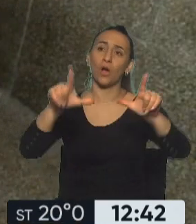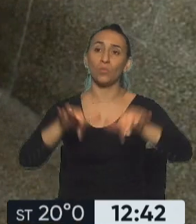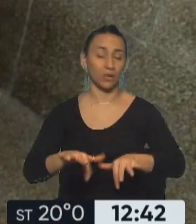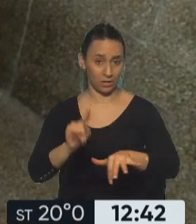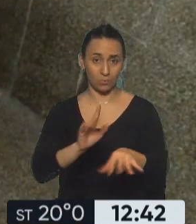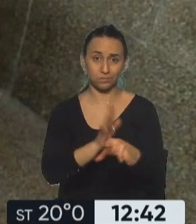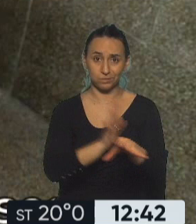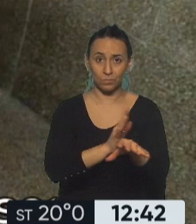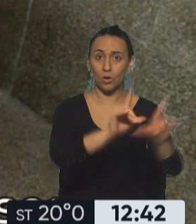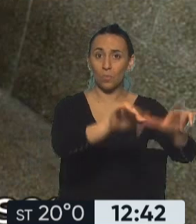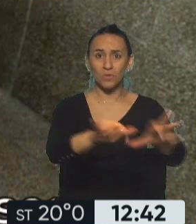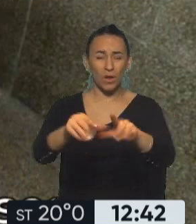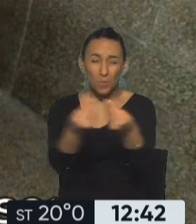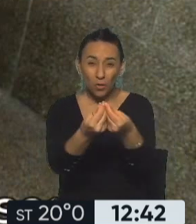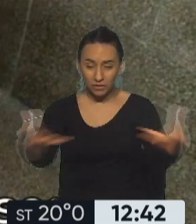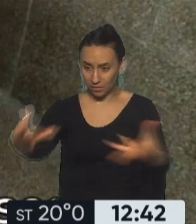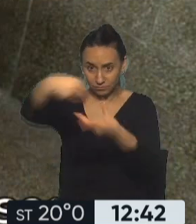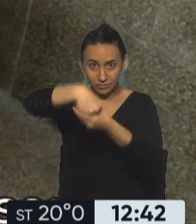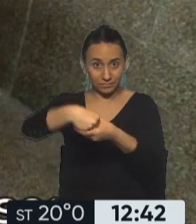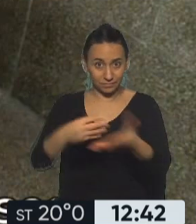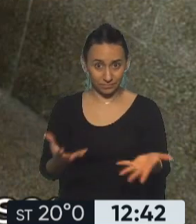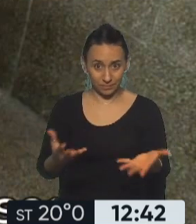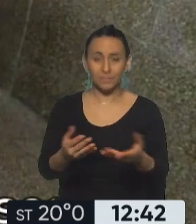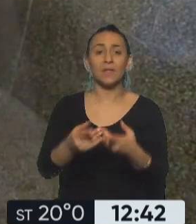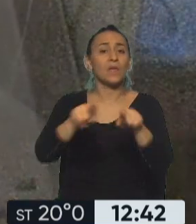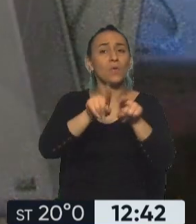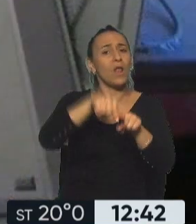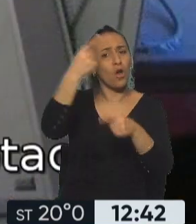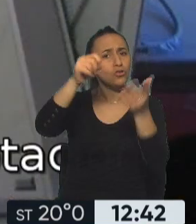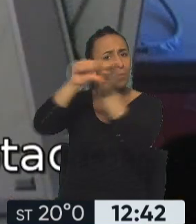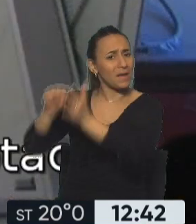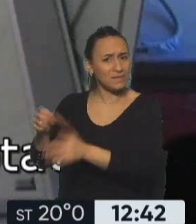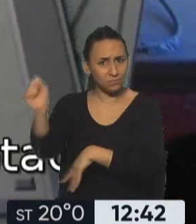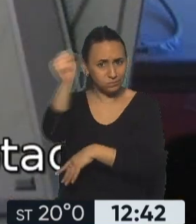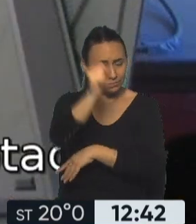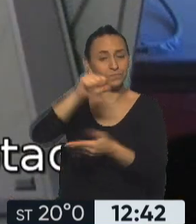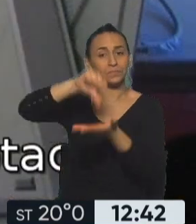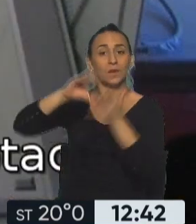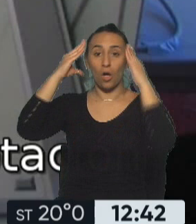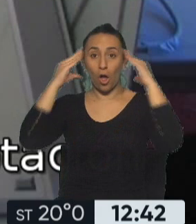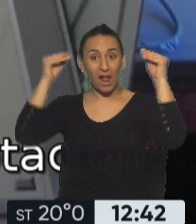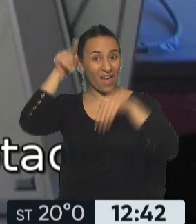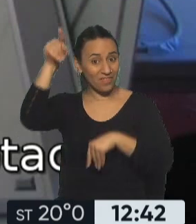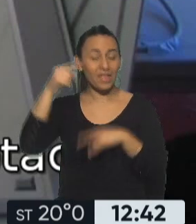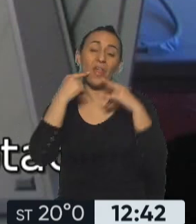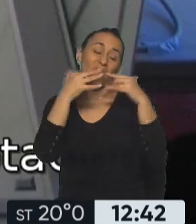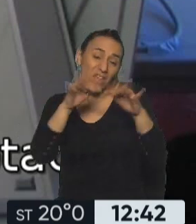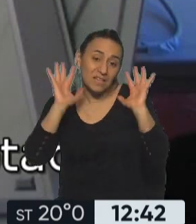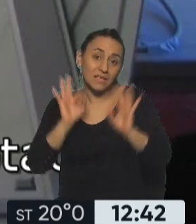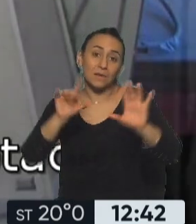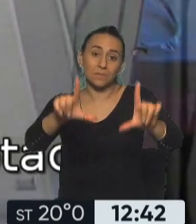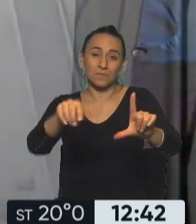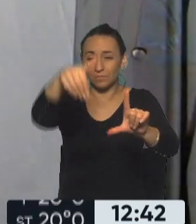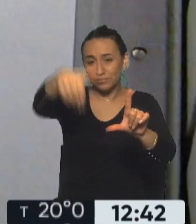computadoras. Cosas similares han pasado en otros países. En Holanda decían que las máquinas de votación eran